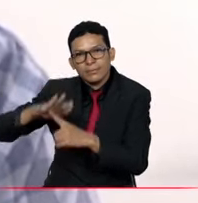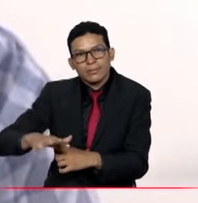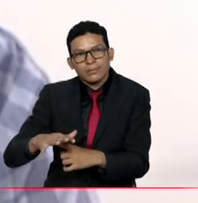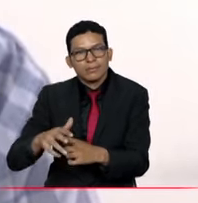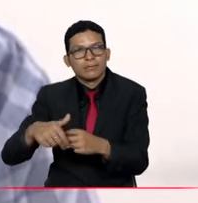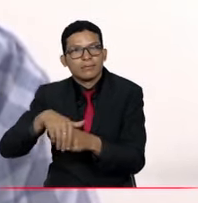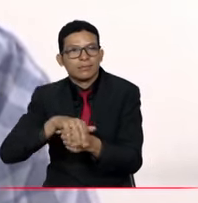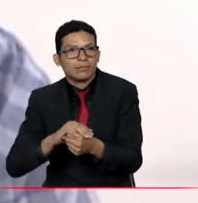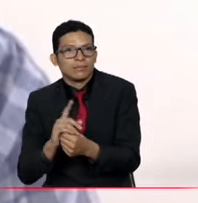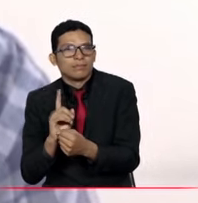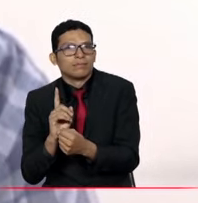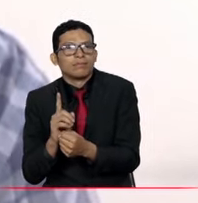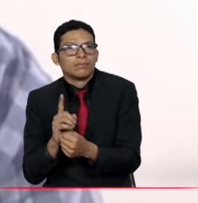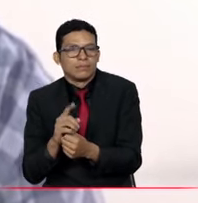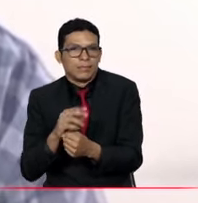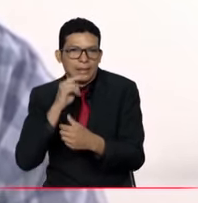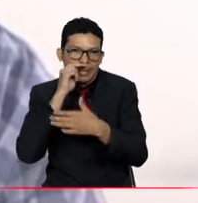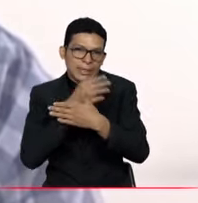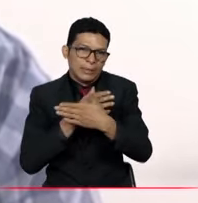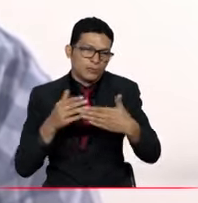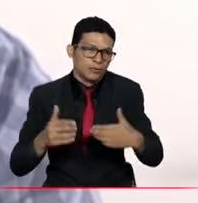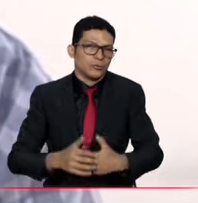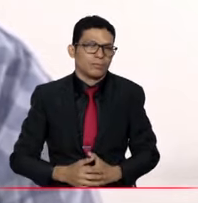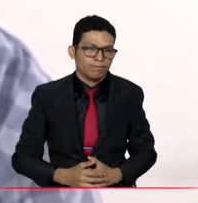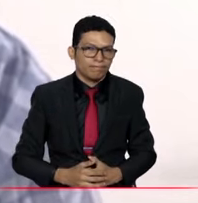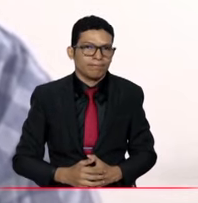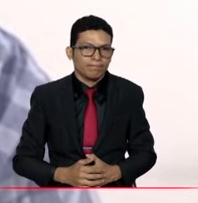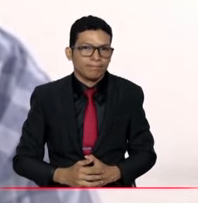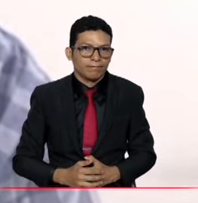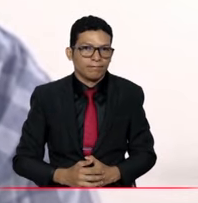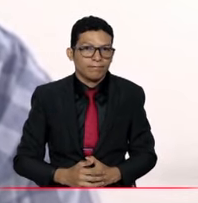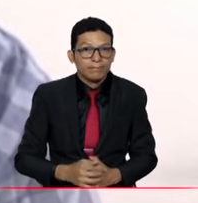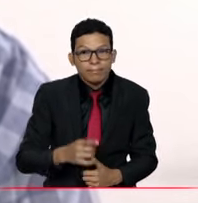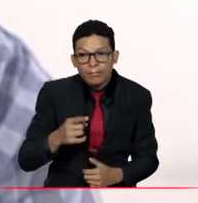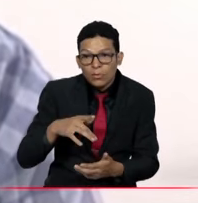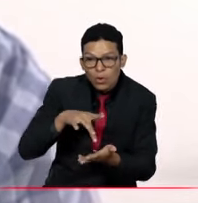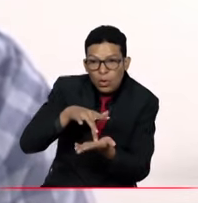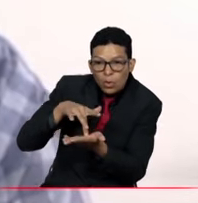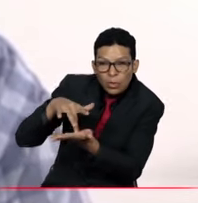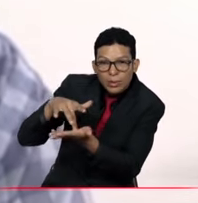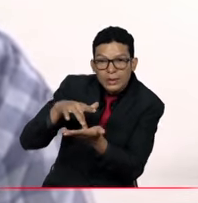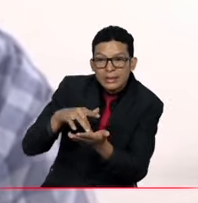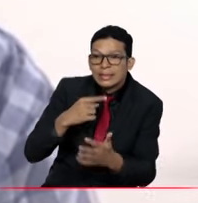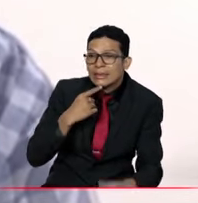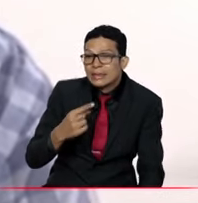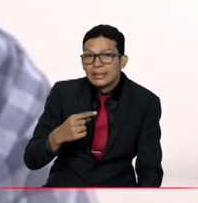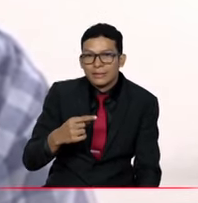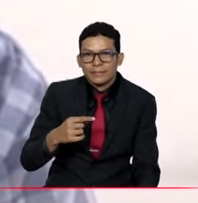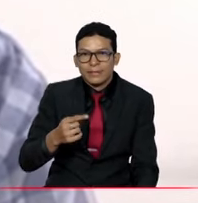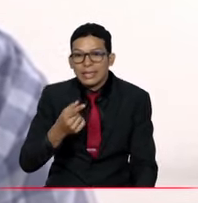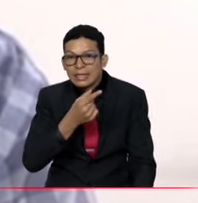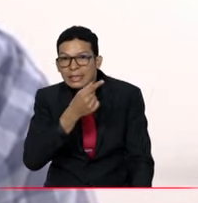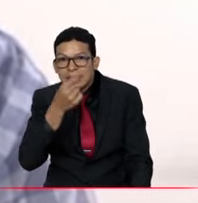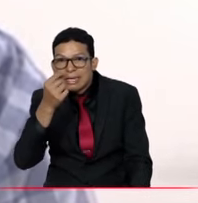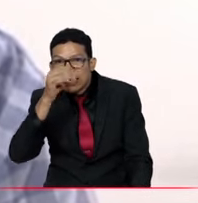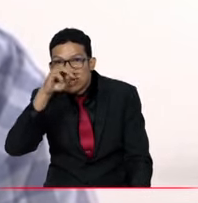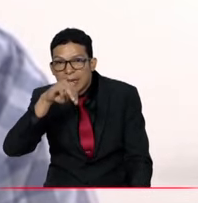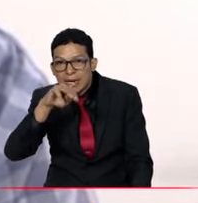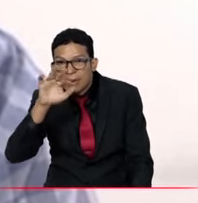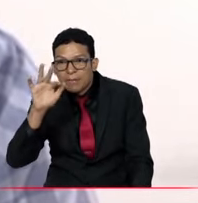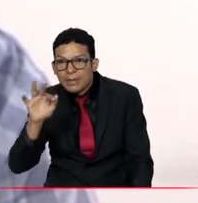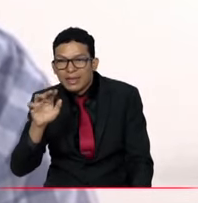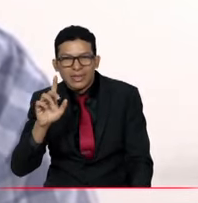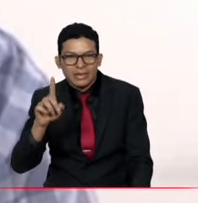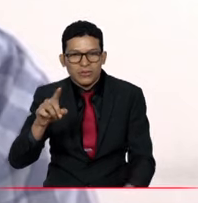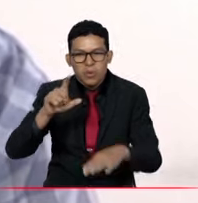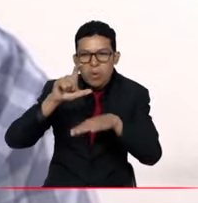algunas situaciones, especialmente a los menores. Los sitios donde generalmente a 100 metros, alrededor de 100 metros de estos sitios, no se